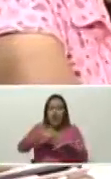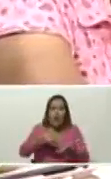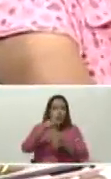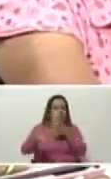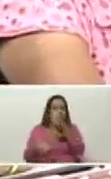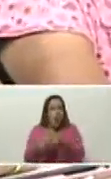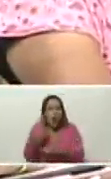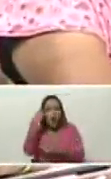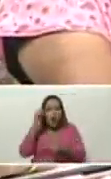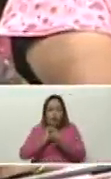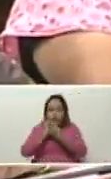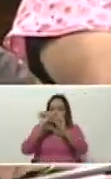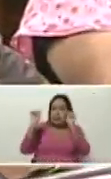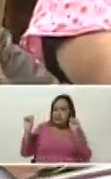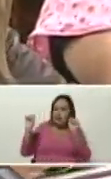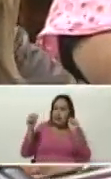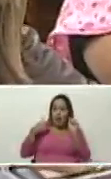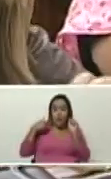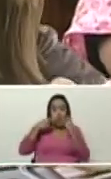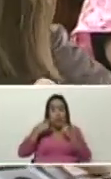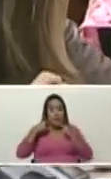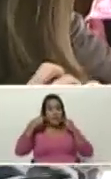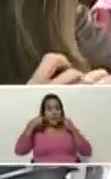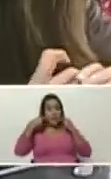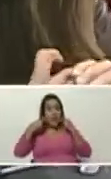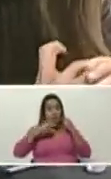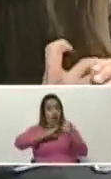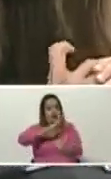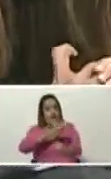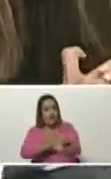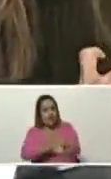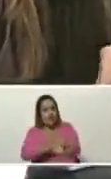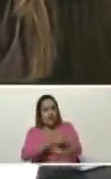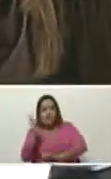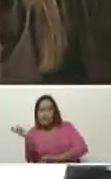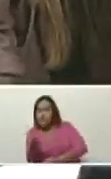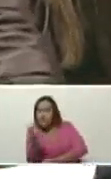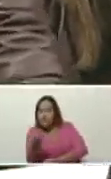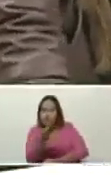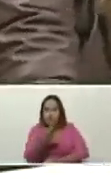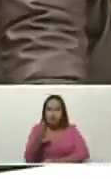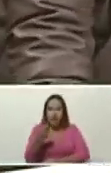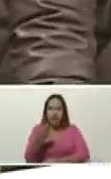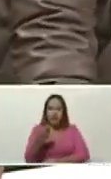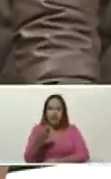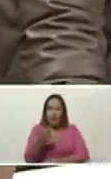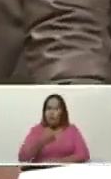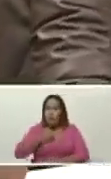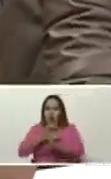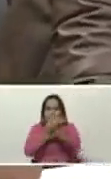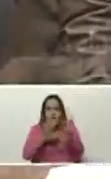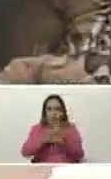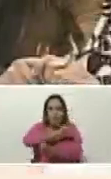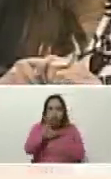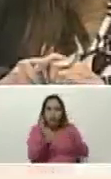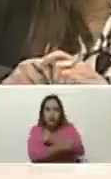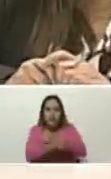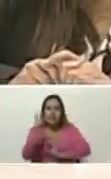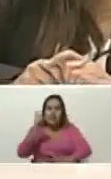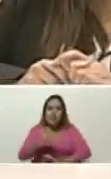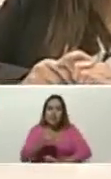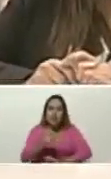días con una sonrisa y con la fuerza de buscar en cada día las transformaciones y los cambios que